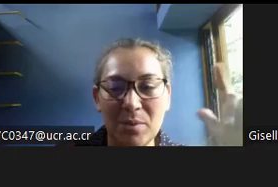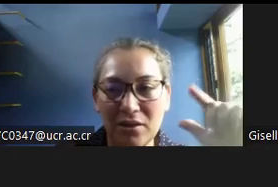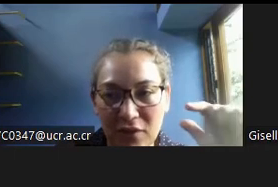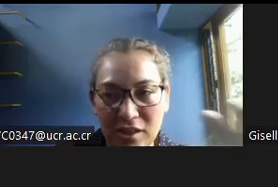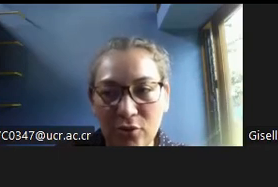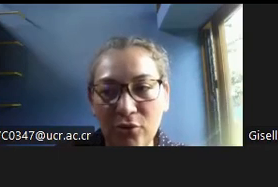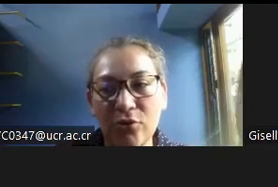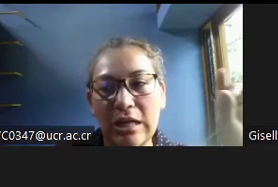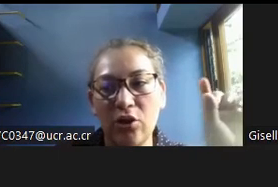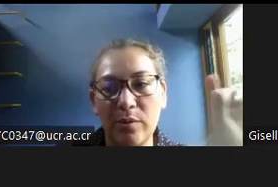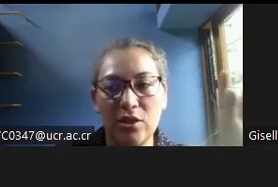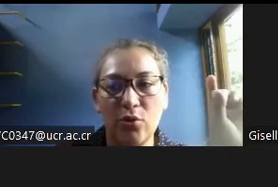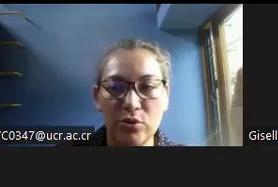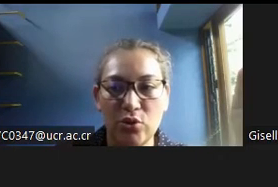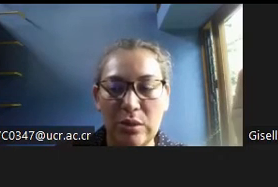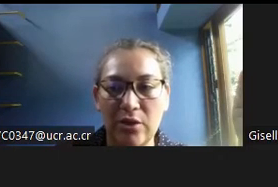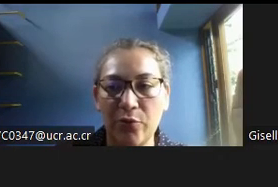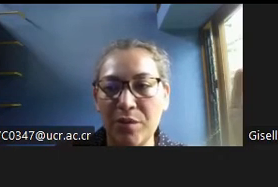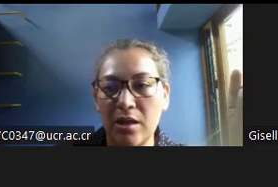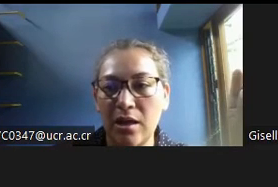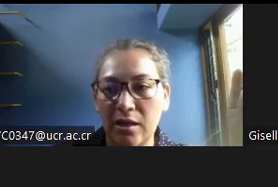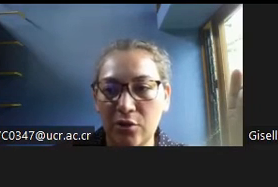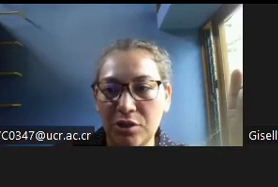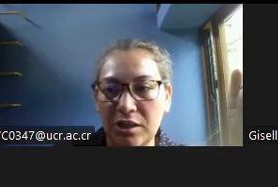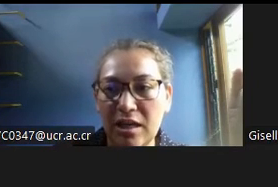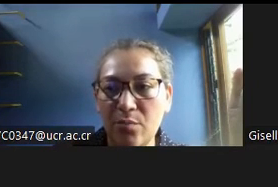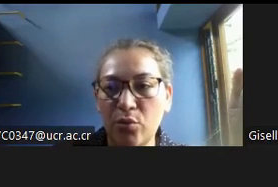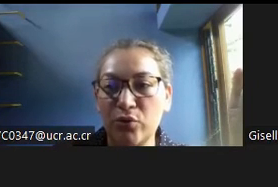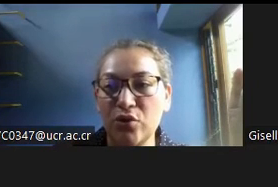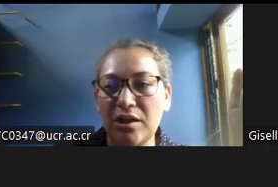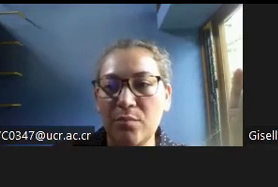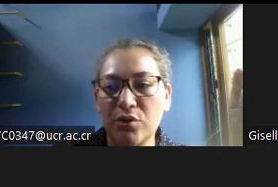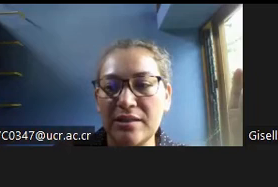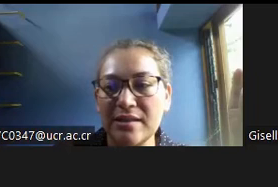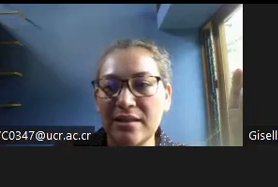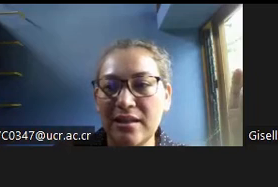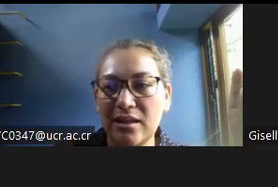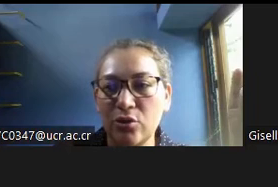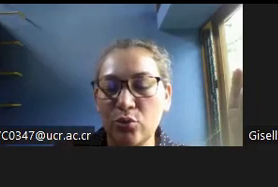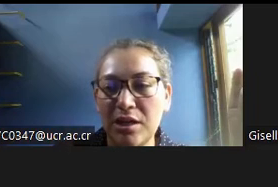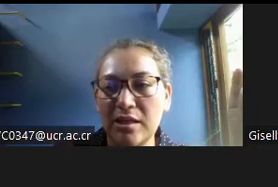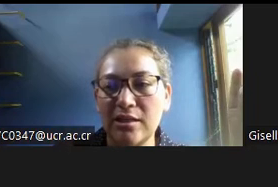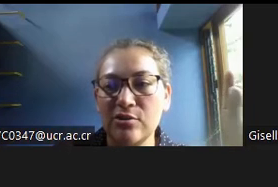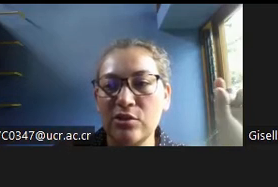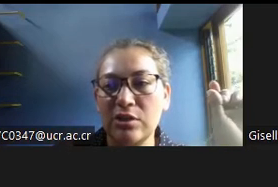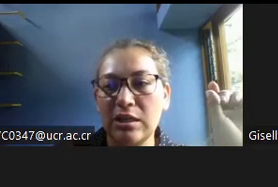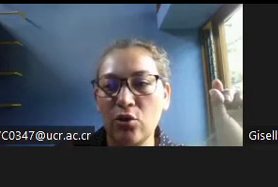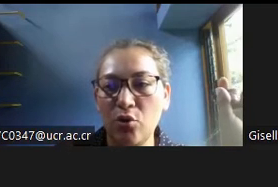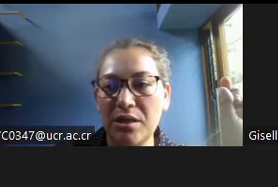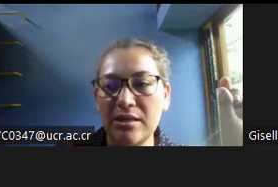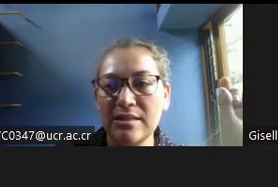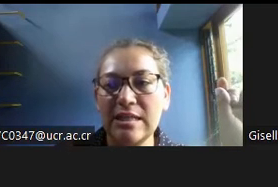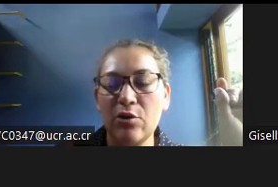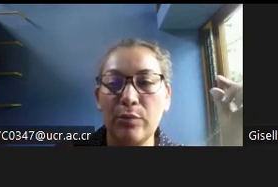ahí está ya más definido el objetivo de nuestro video. Aquí hay otra idea, proporcionar la importancia de la lectura en niños